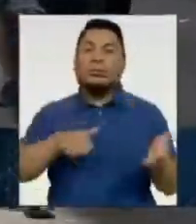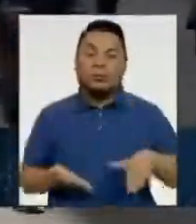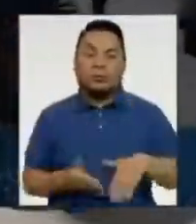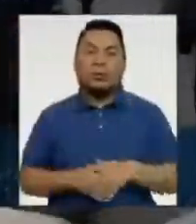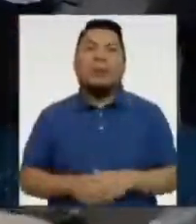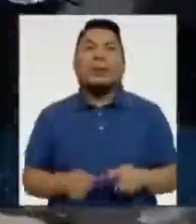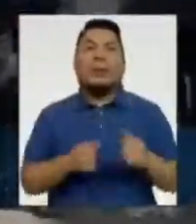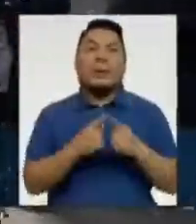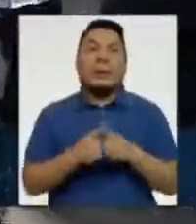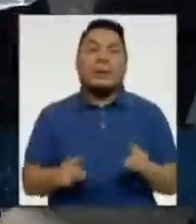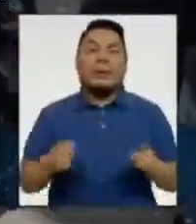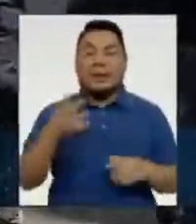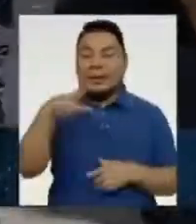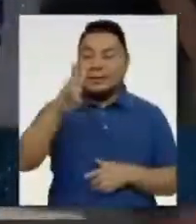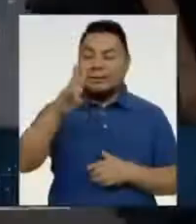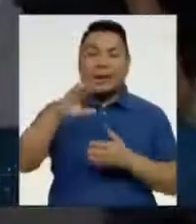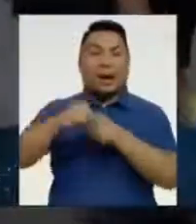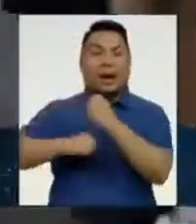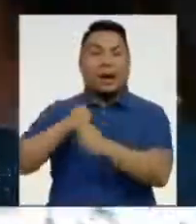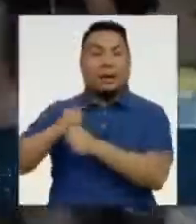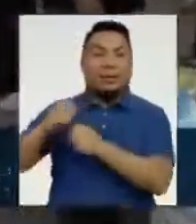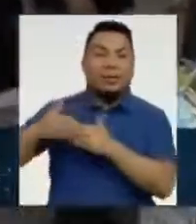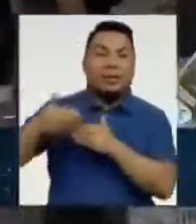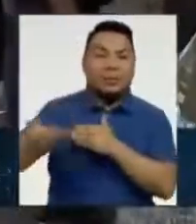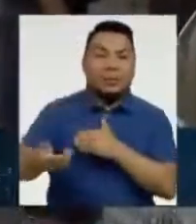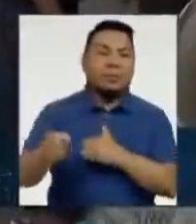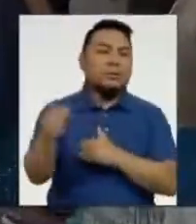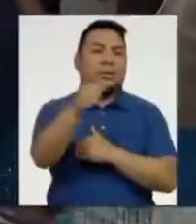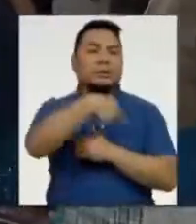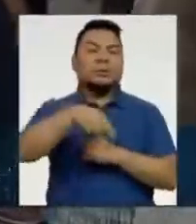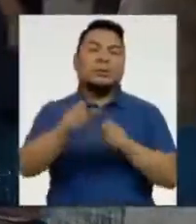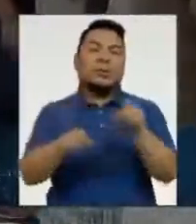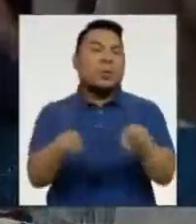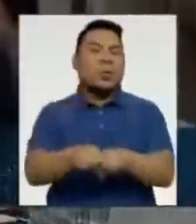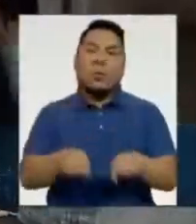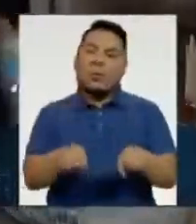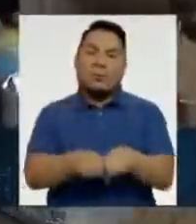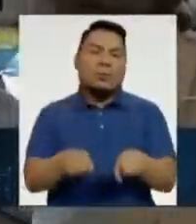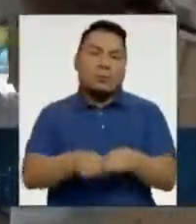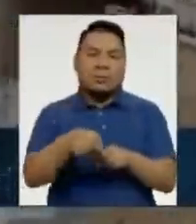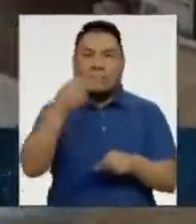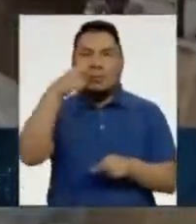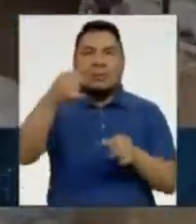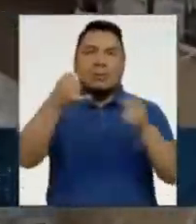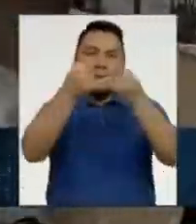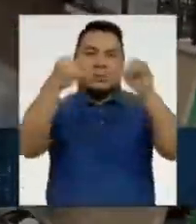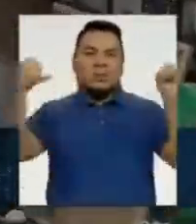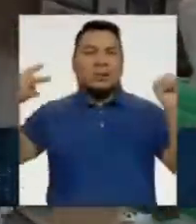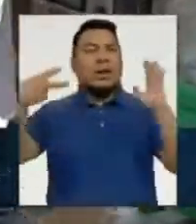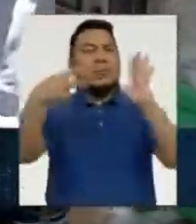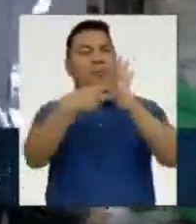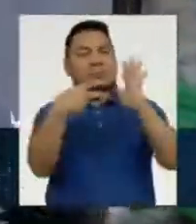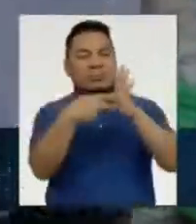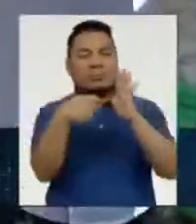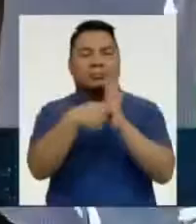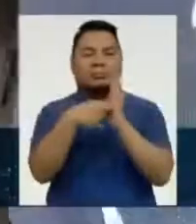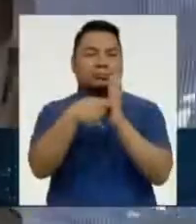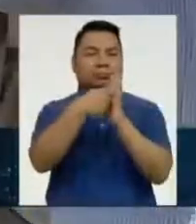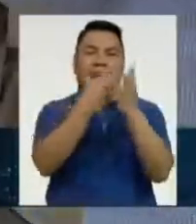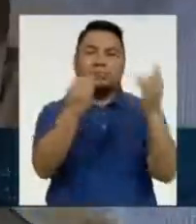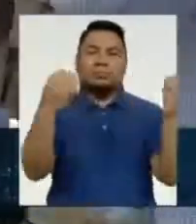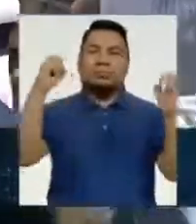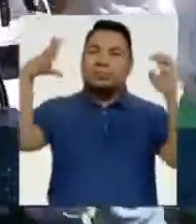muertas. Sin embargo, 17 años después, parece que la situación no ha cambiado. Vemos cables, vías cerradas por el